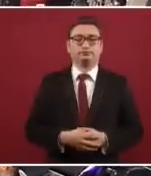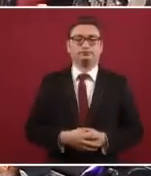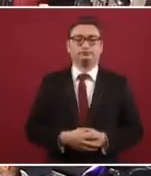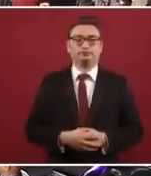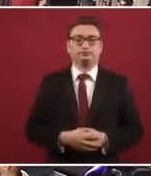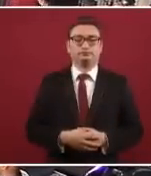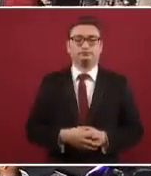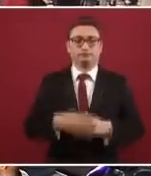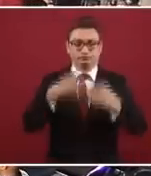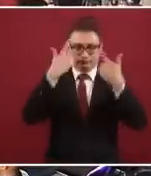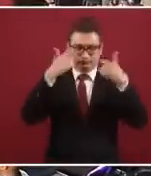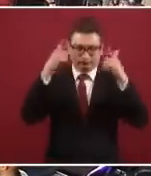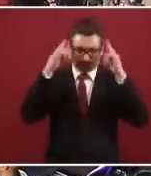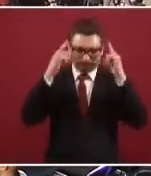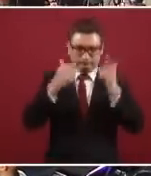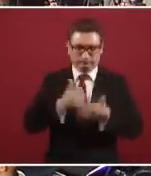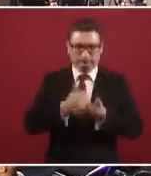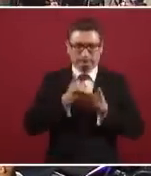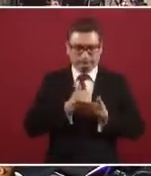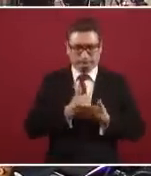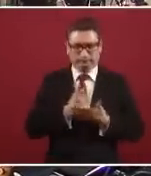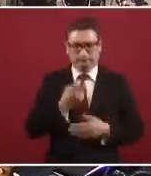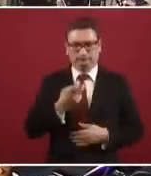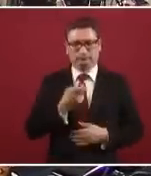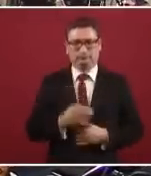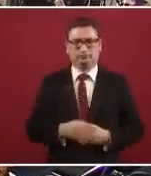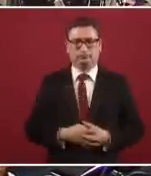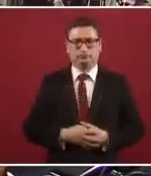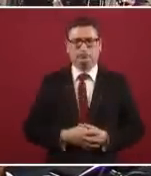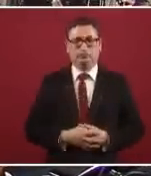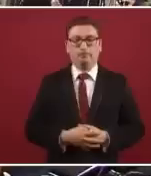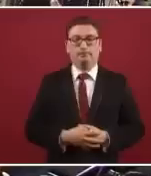Marina nos está ayudando a eso.